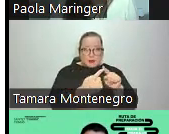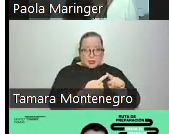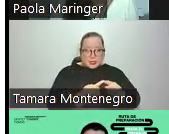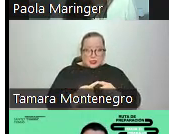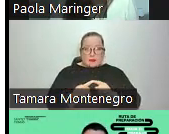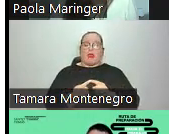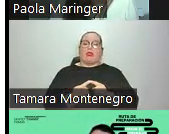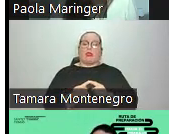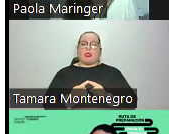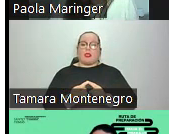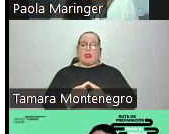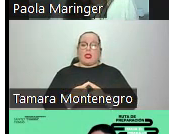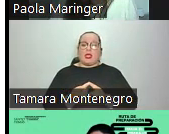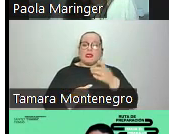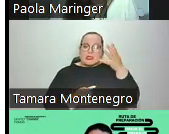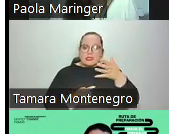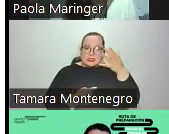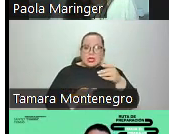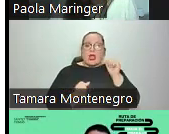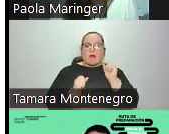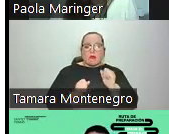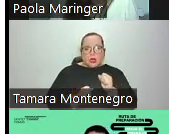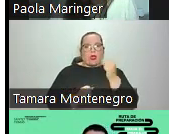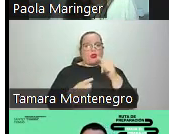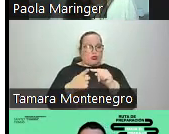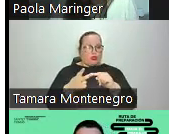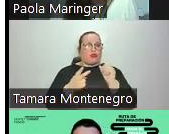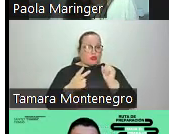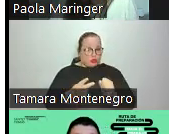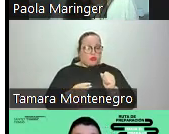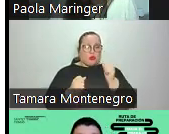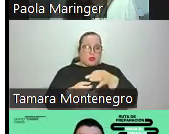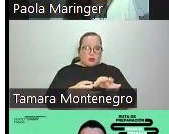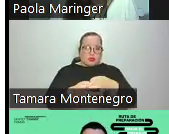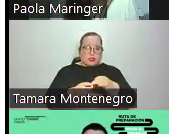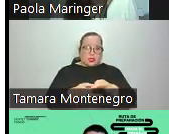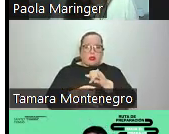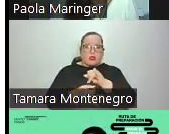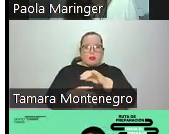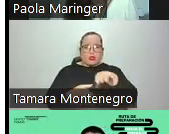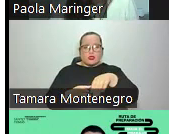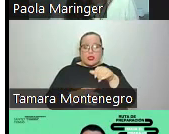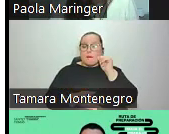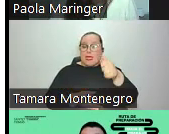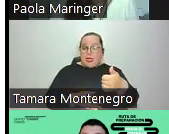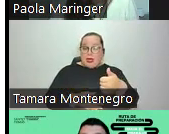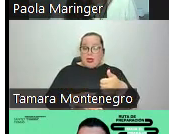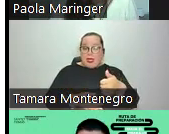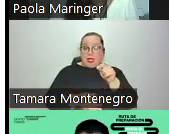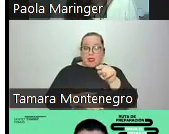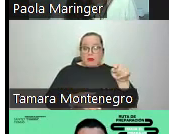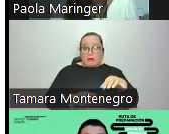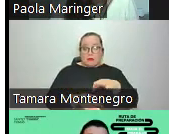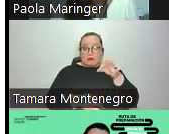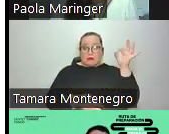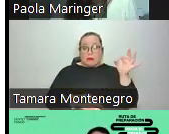atentamente van a concursar por dos asesorías personalizadas. Asesorías que se van a sortear mañana antes de las 21